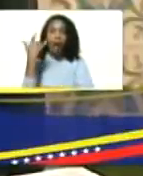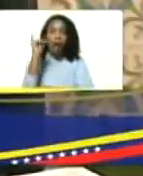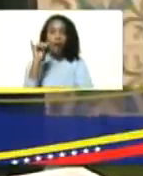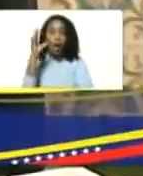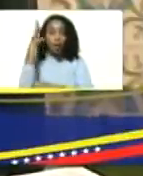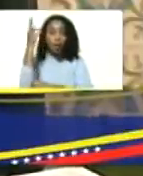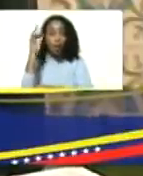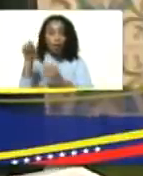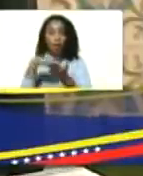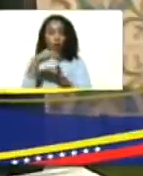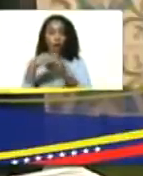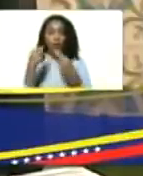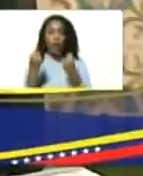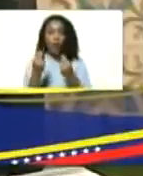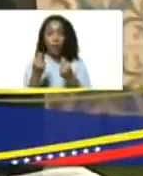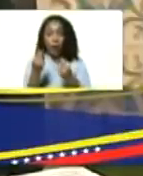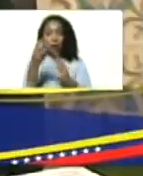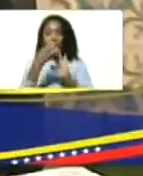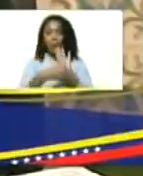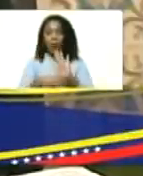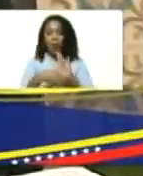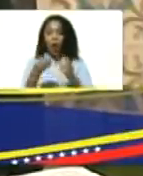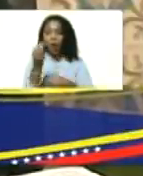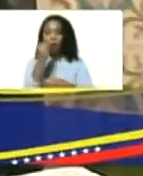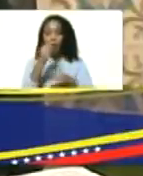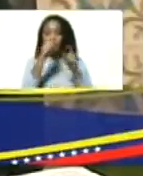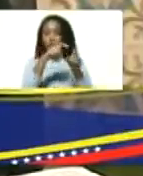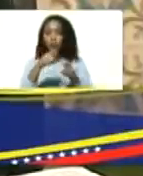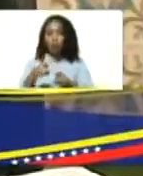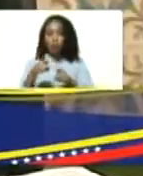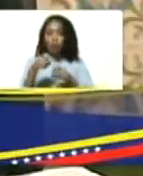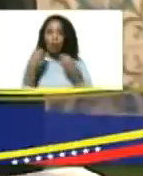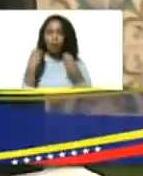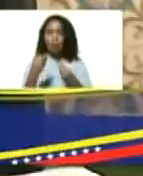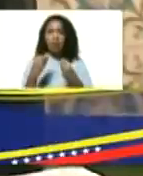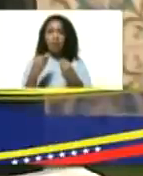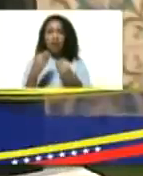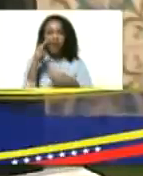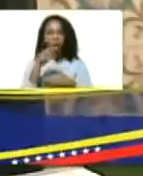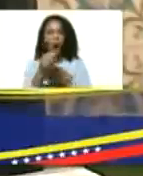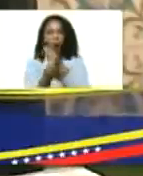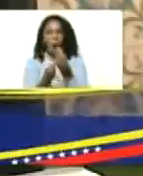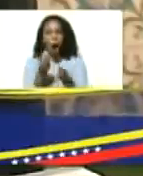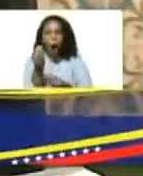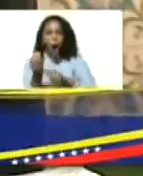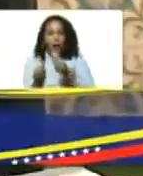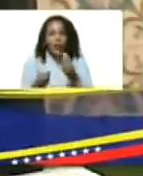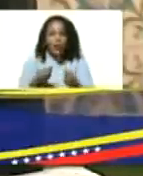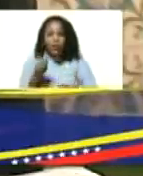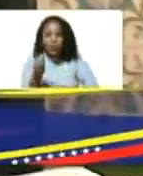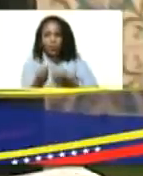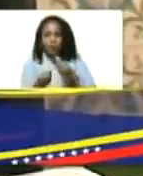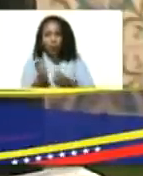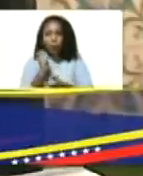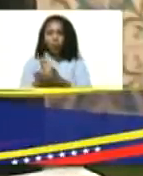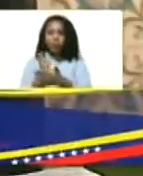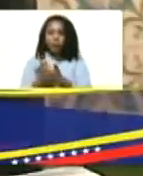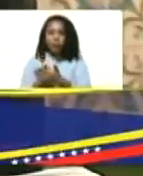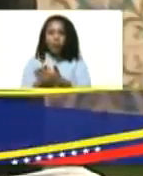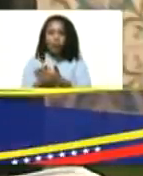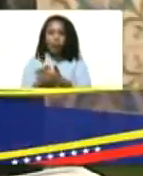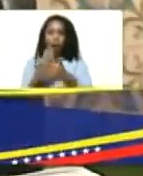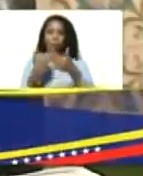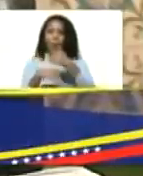nacional de economía en el capítulo agroalimentario justamente para ver cómo a través de aranceles y para aranceles